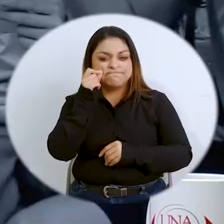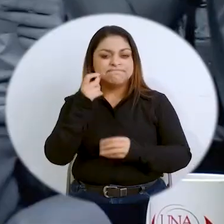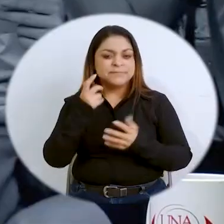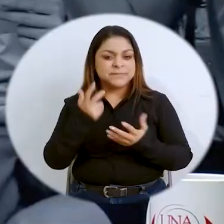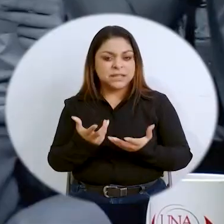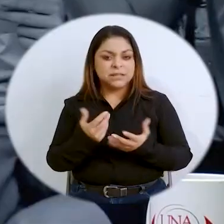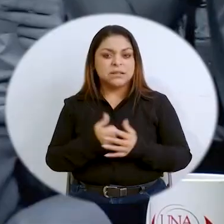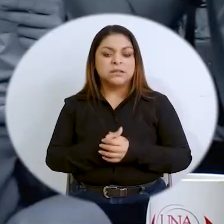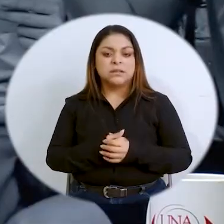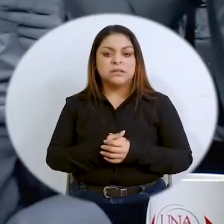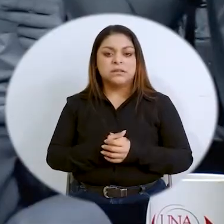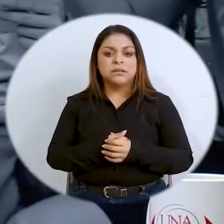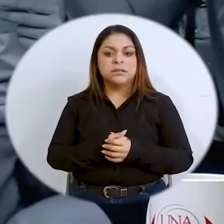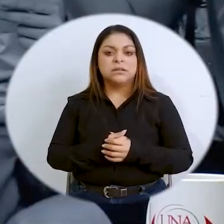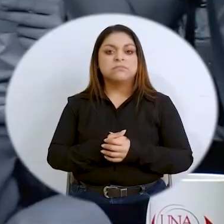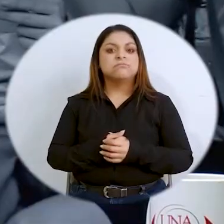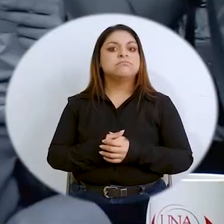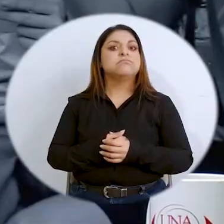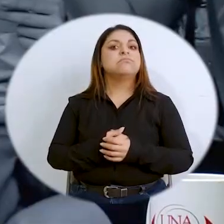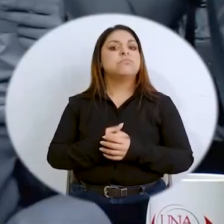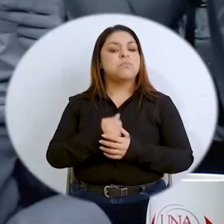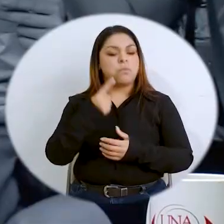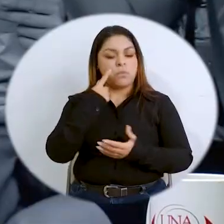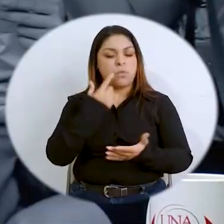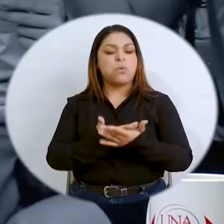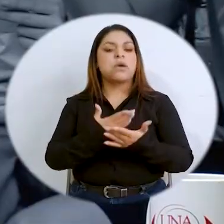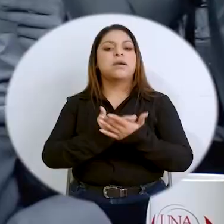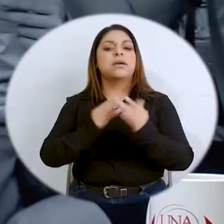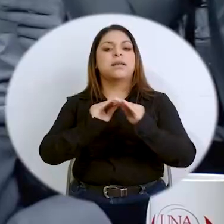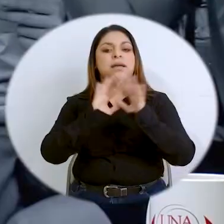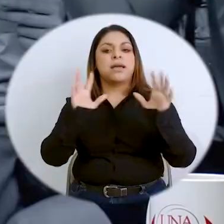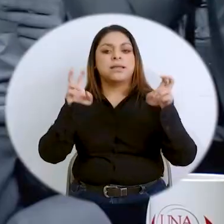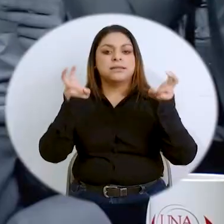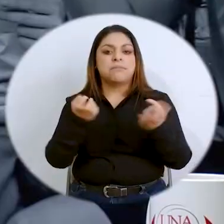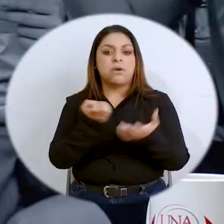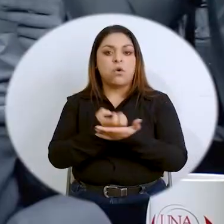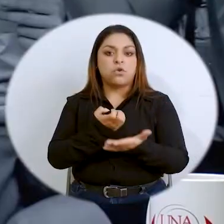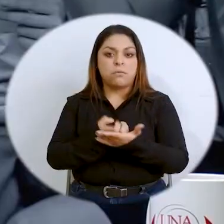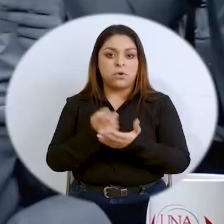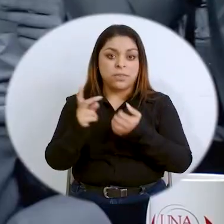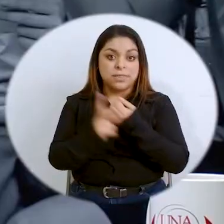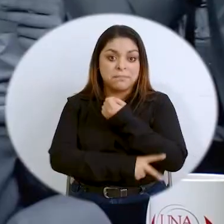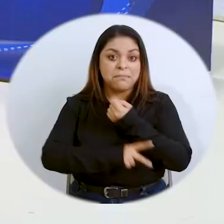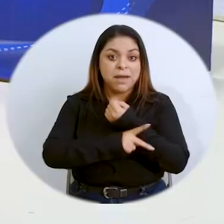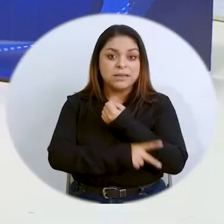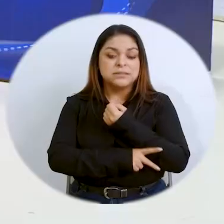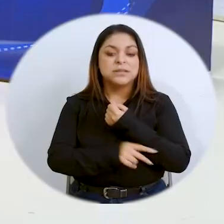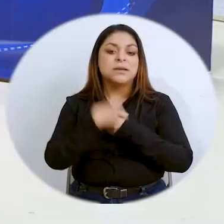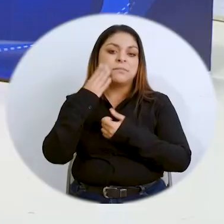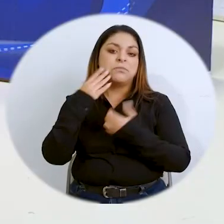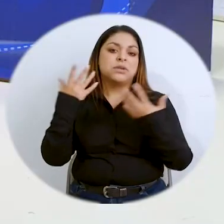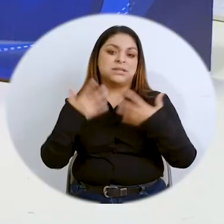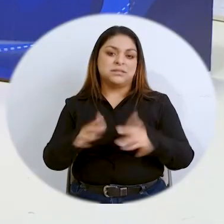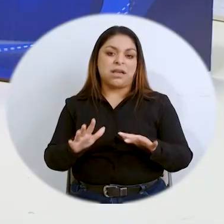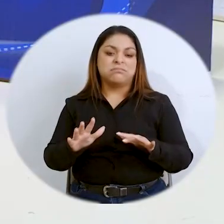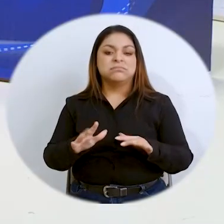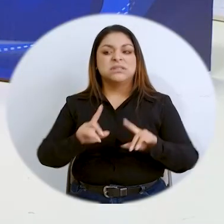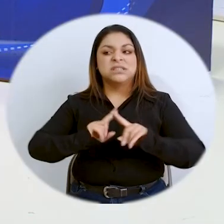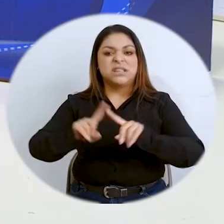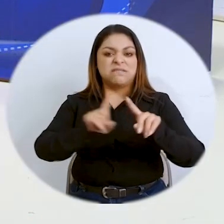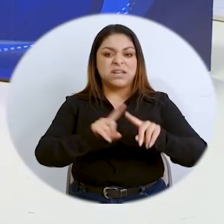se sospecha, pero es muy evidente que tiene un impacto también en el tema económico del país, porque ya,